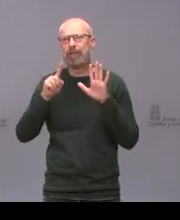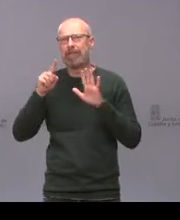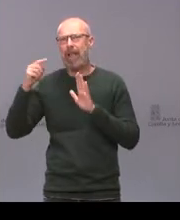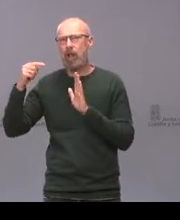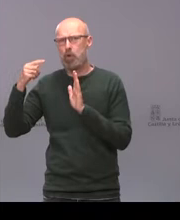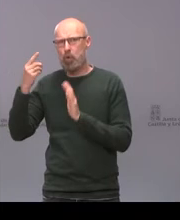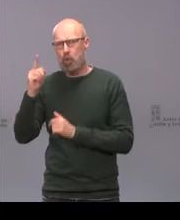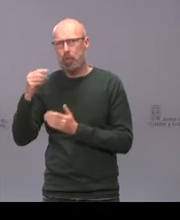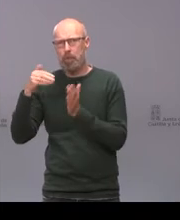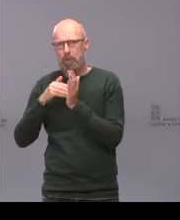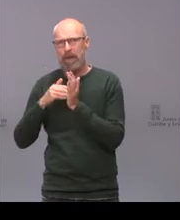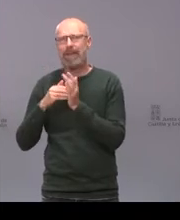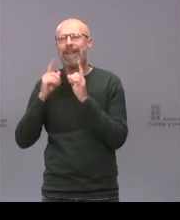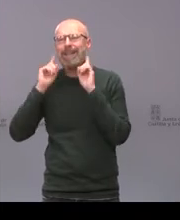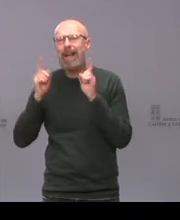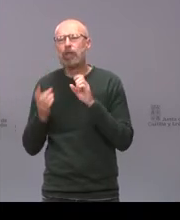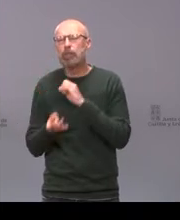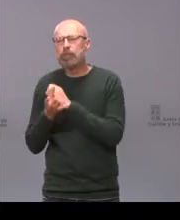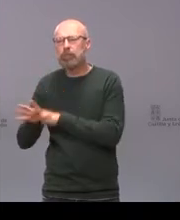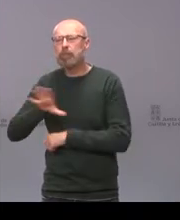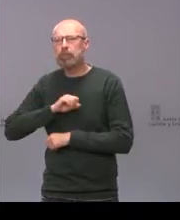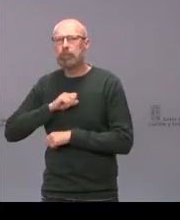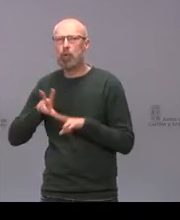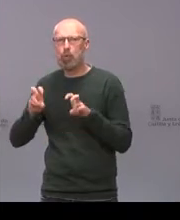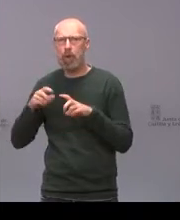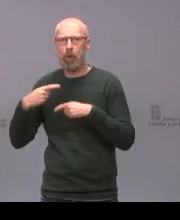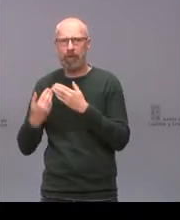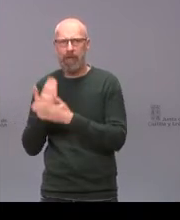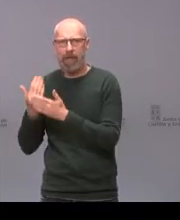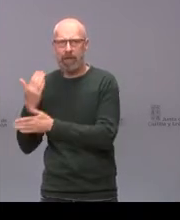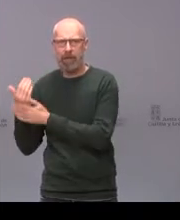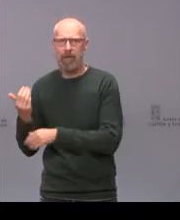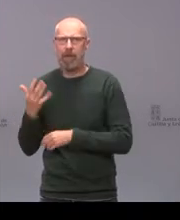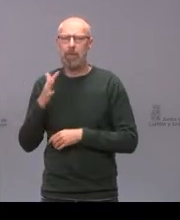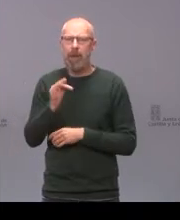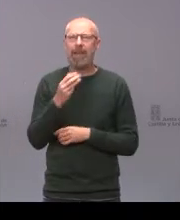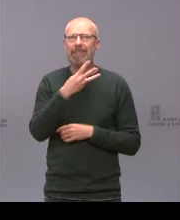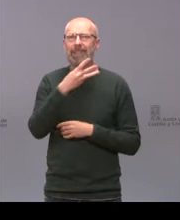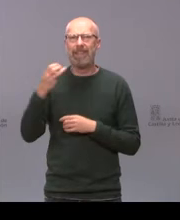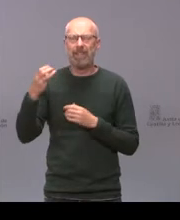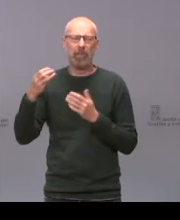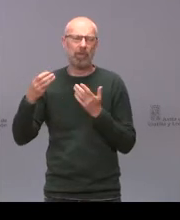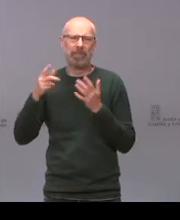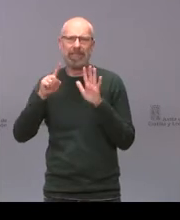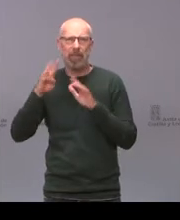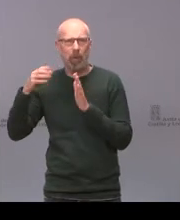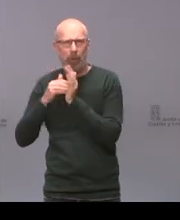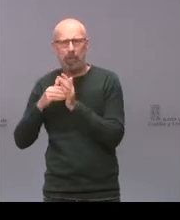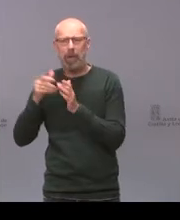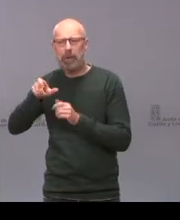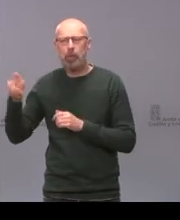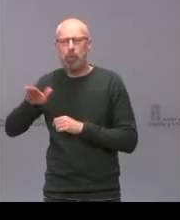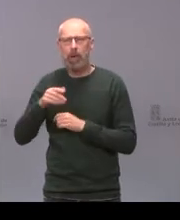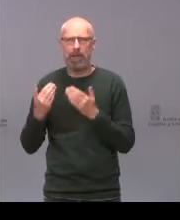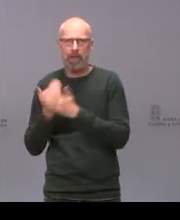361.161 casos nuevos cada día y 3.754 fallecidos diarios. O Argentina y Brasil, en el cono sur